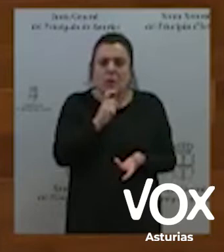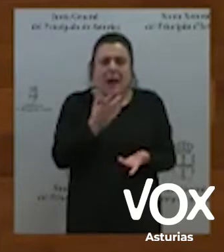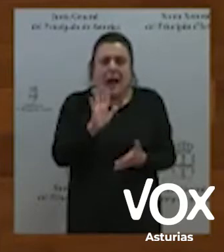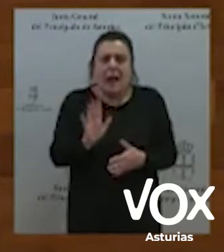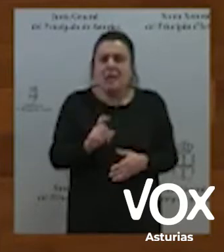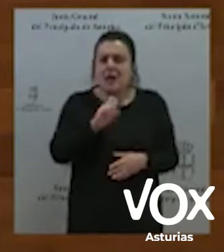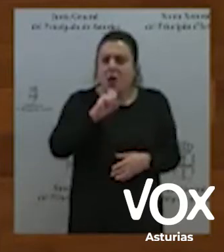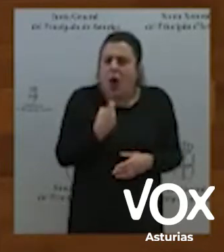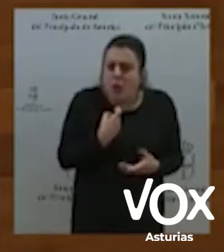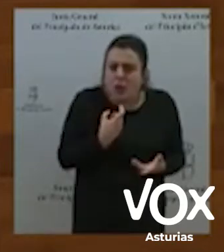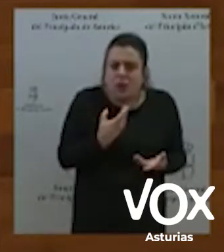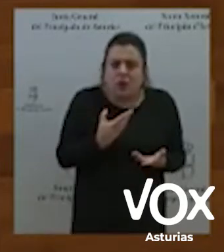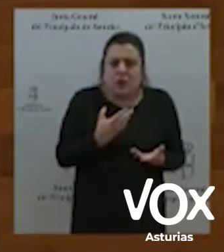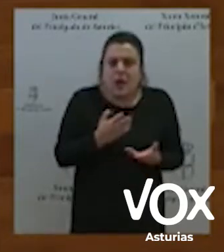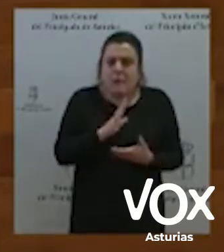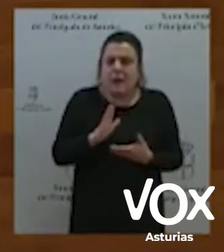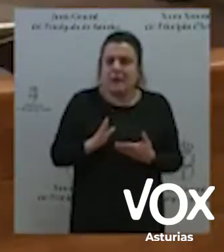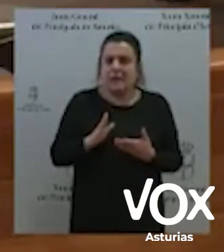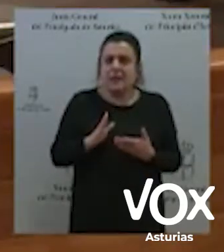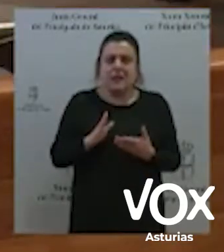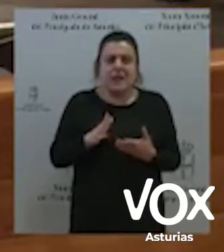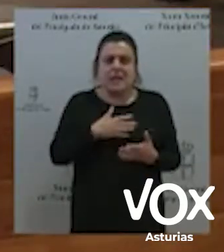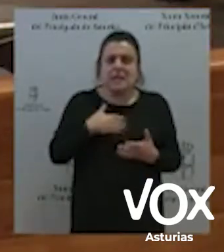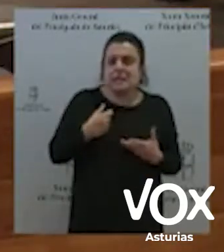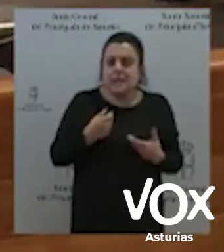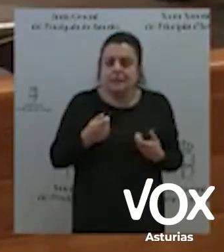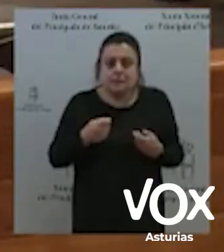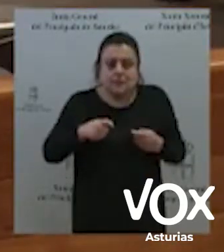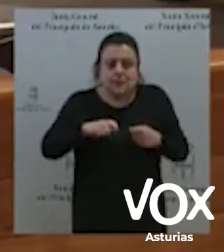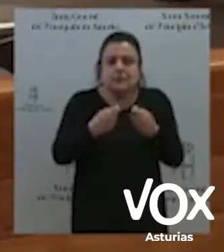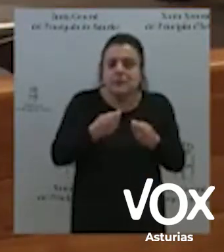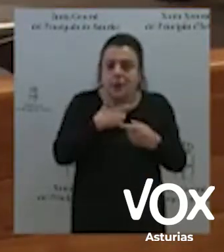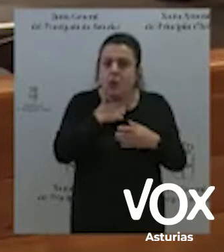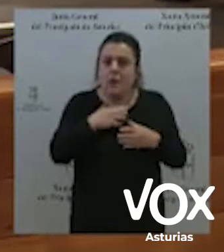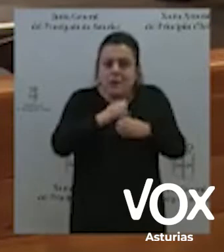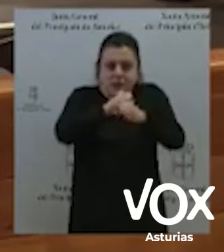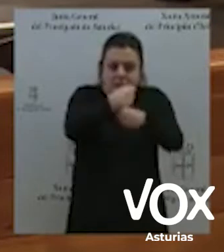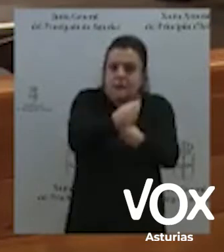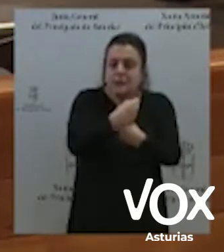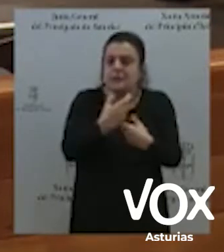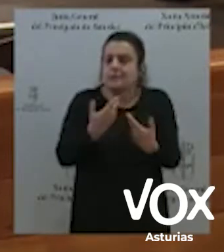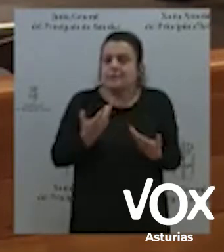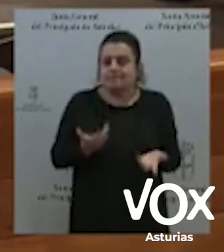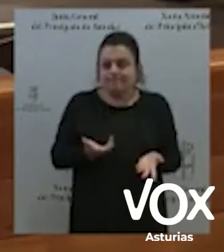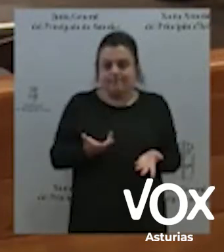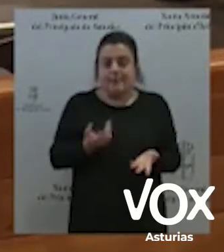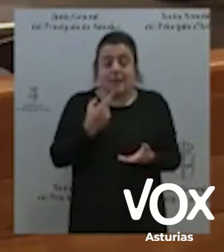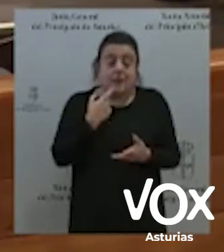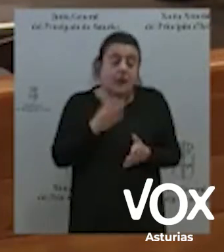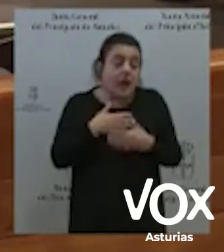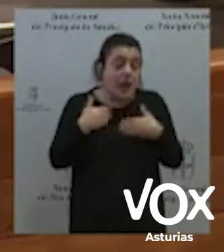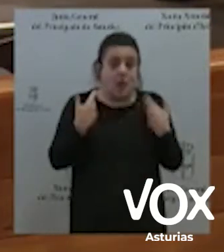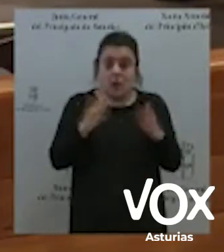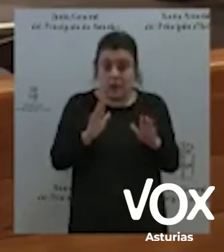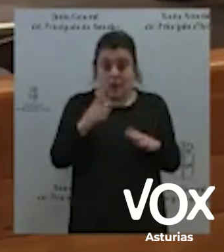a romper el cuello. Pero bueno, digan lo que digan ustedes, me da igual, porque